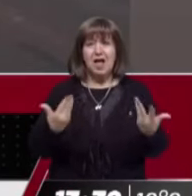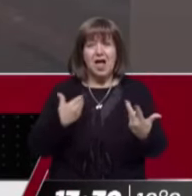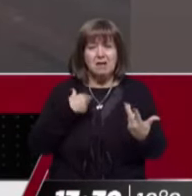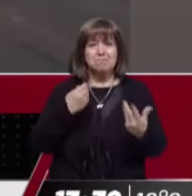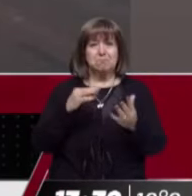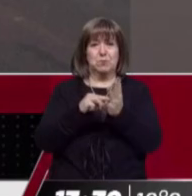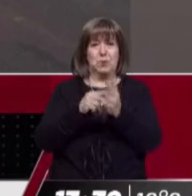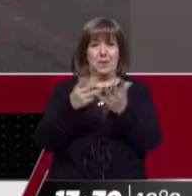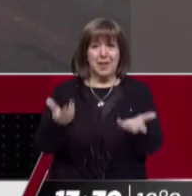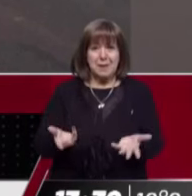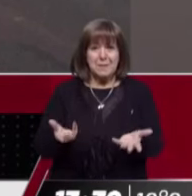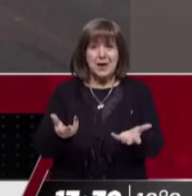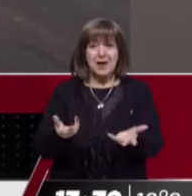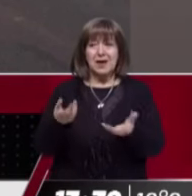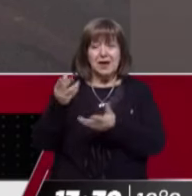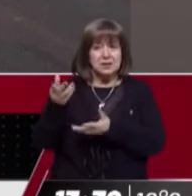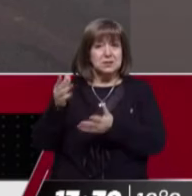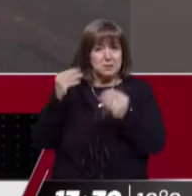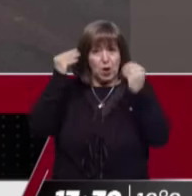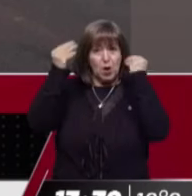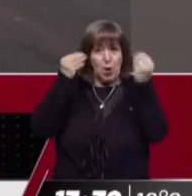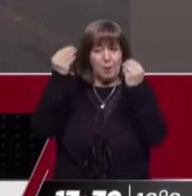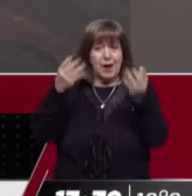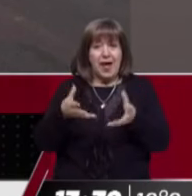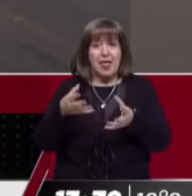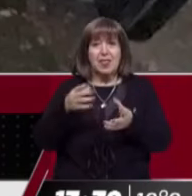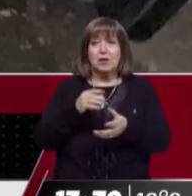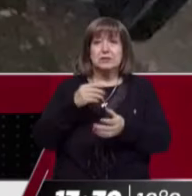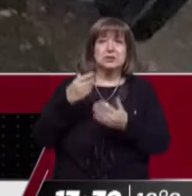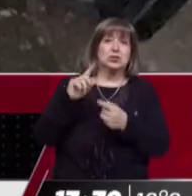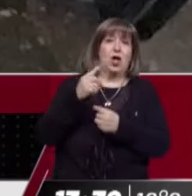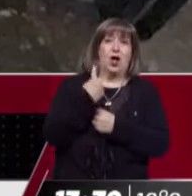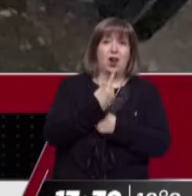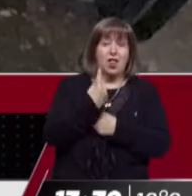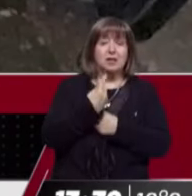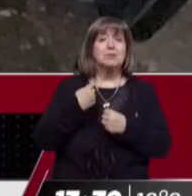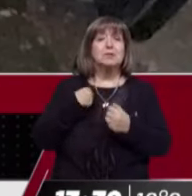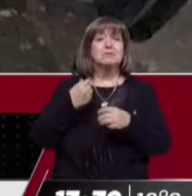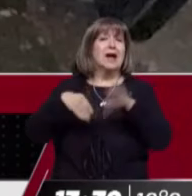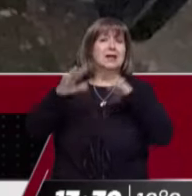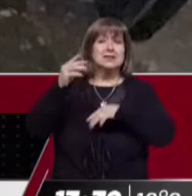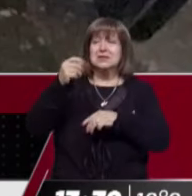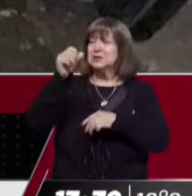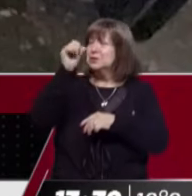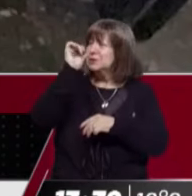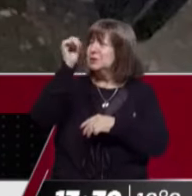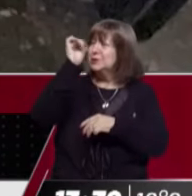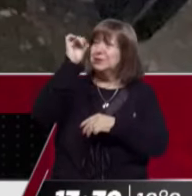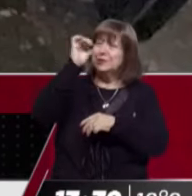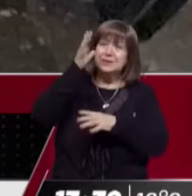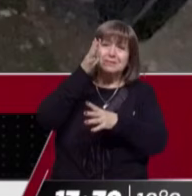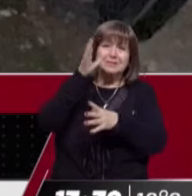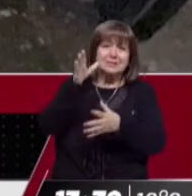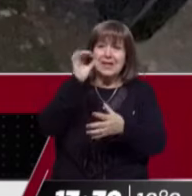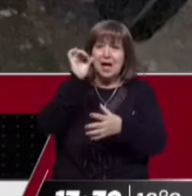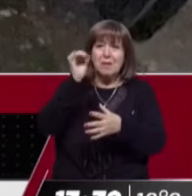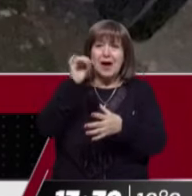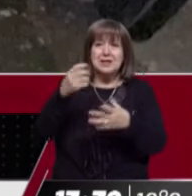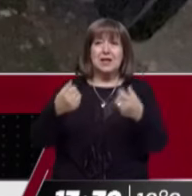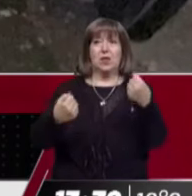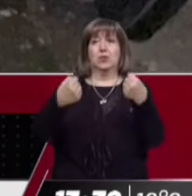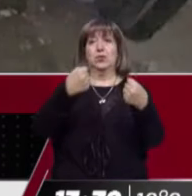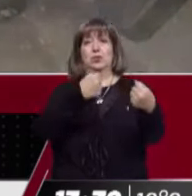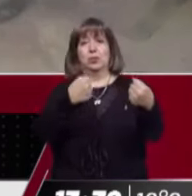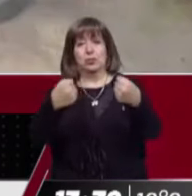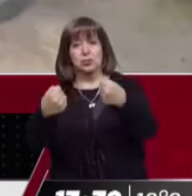esta situación. Es muy preocupante lo que sucede con lo que es el consumo de alcohol al volante cuando tenemos que conducir.